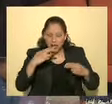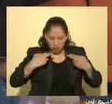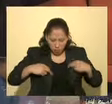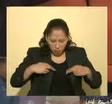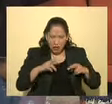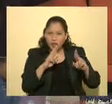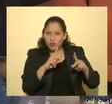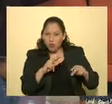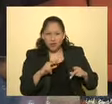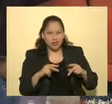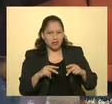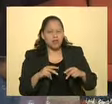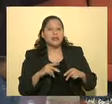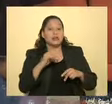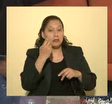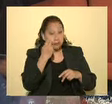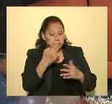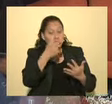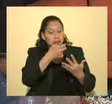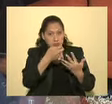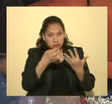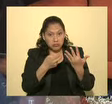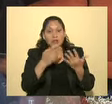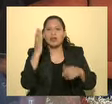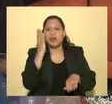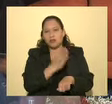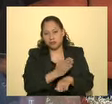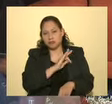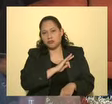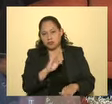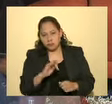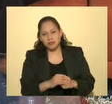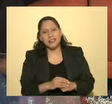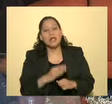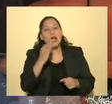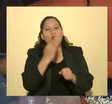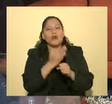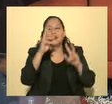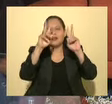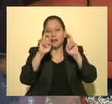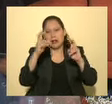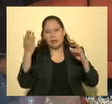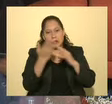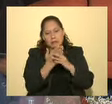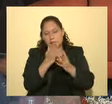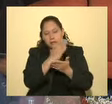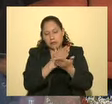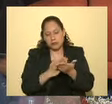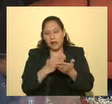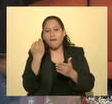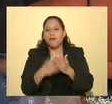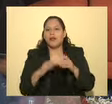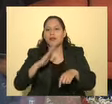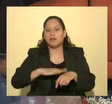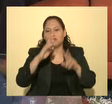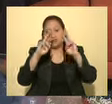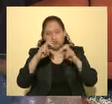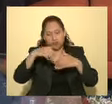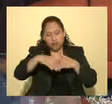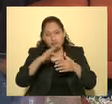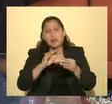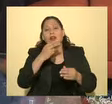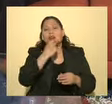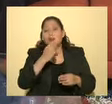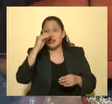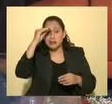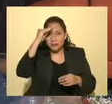rota, cuando... Mira, nos quedamos cortos a la mitad de las cosas, pero sí el consejo es, señora,